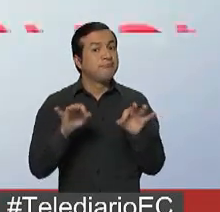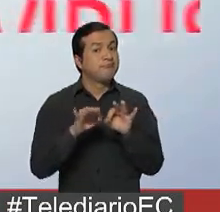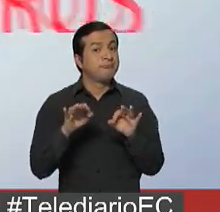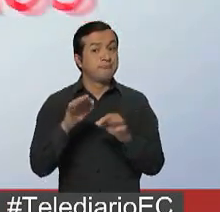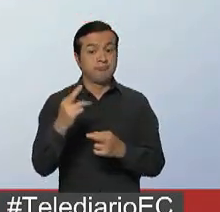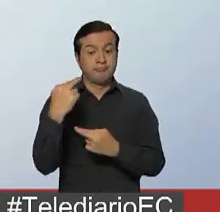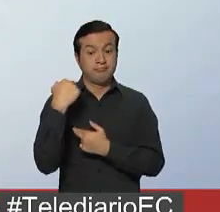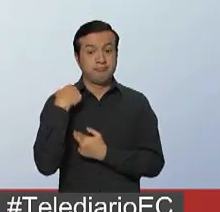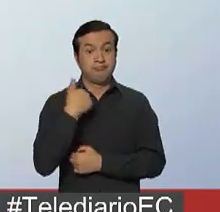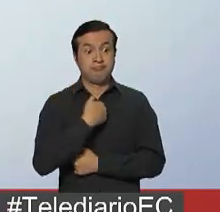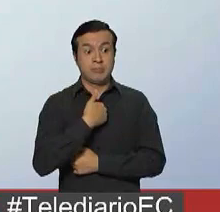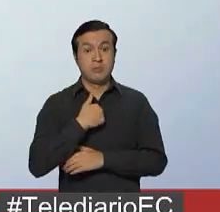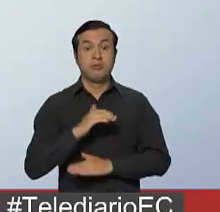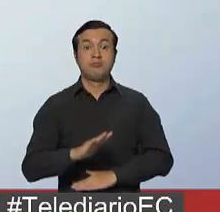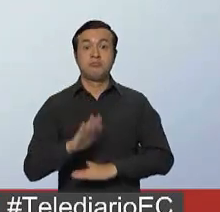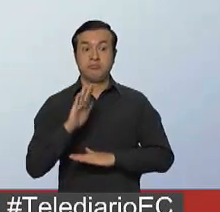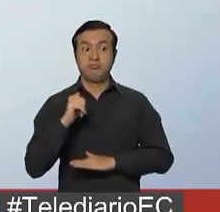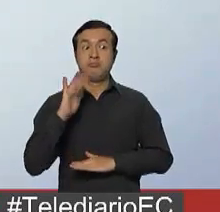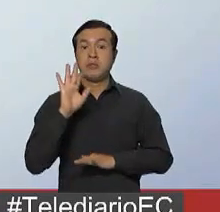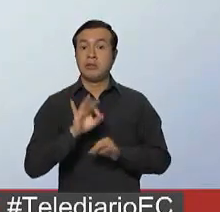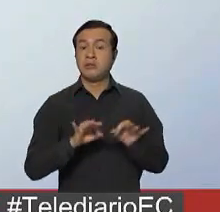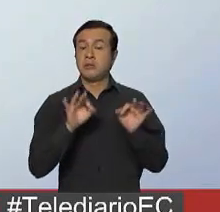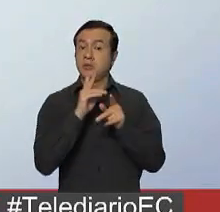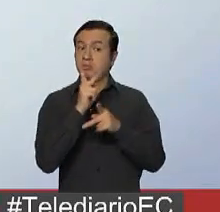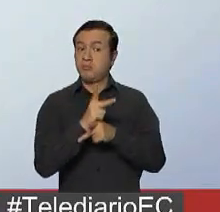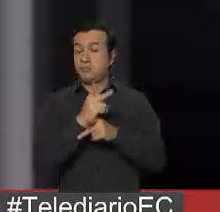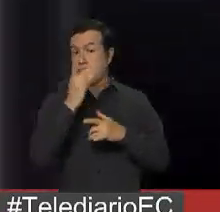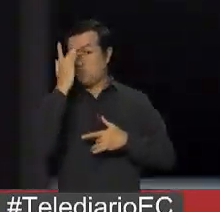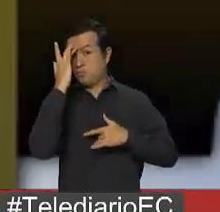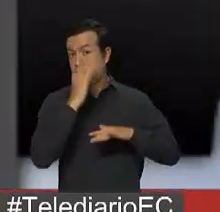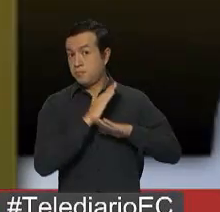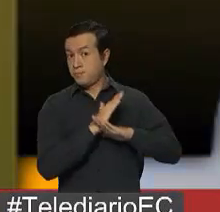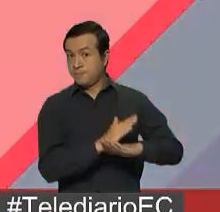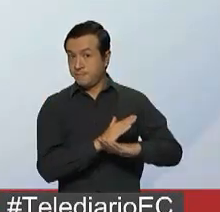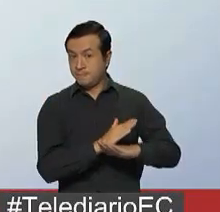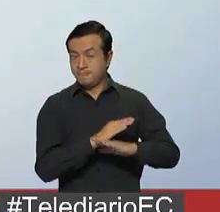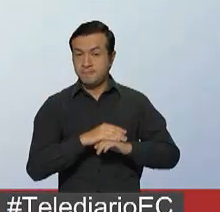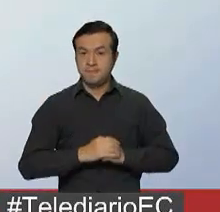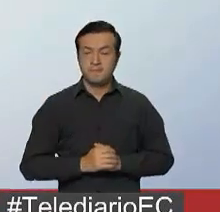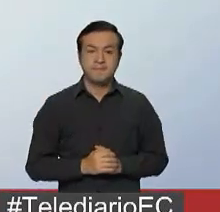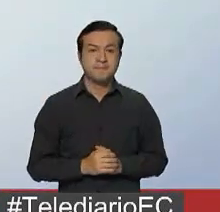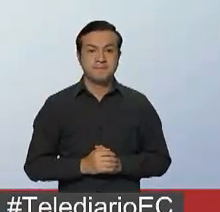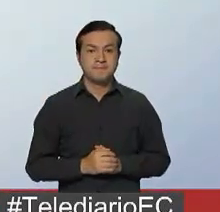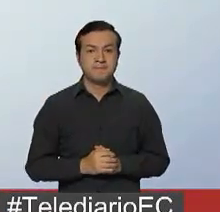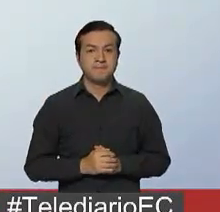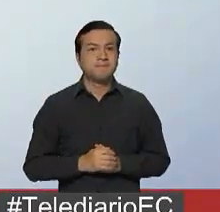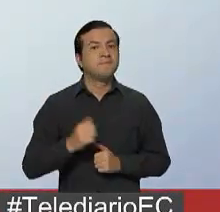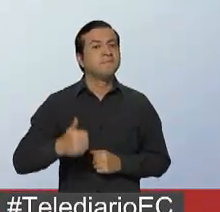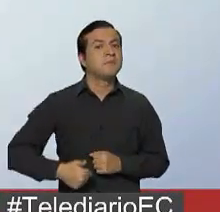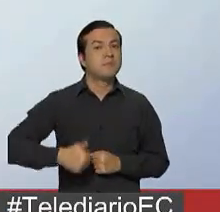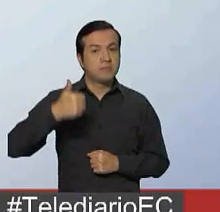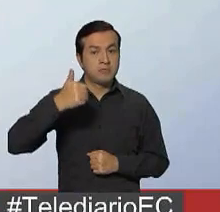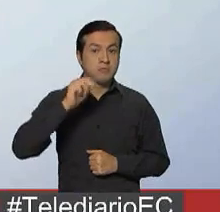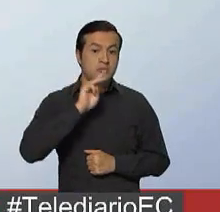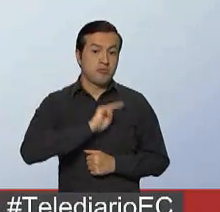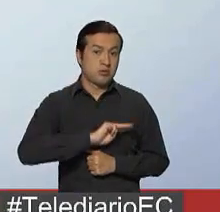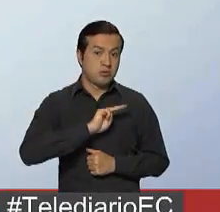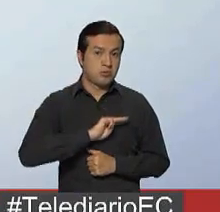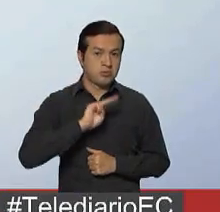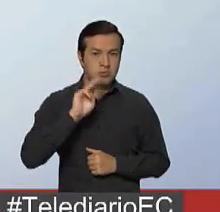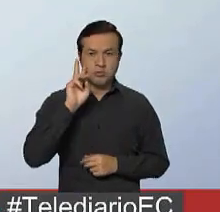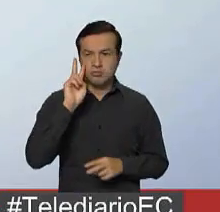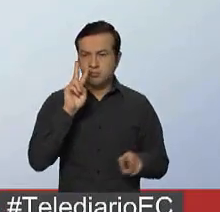asumimos un compromiso mucho más alto en la lucha contra el coronavirus además la autoridad cantonal deberá